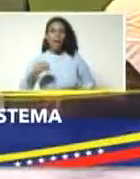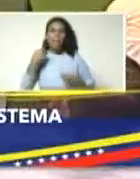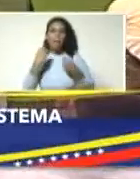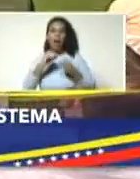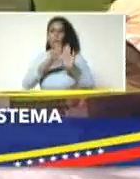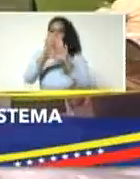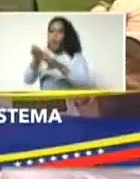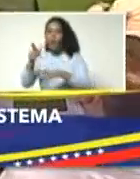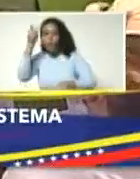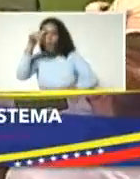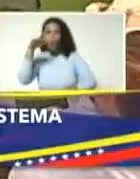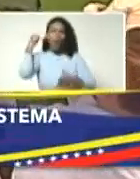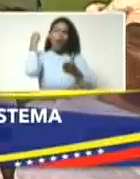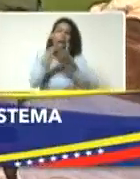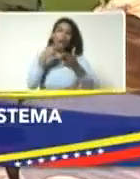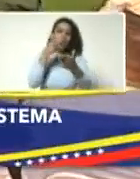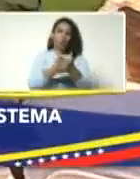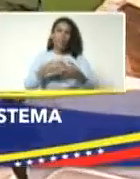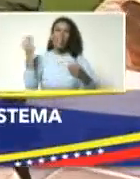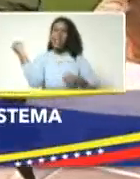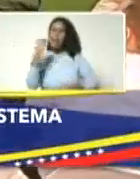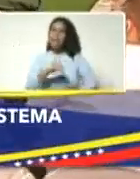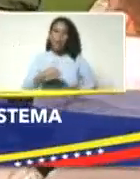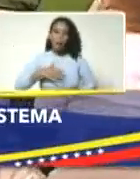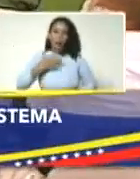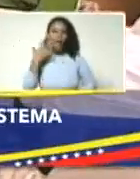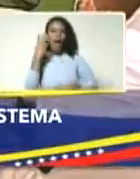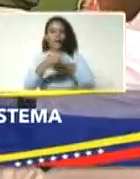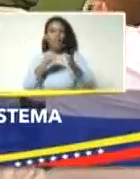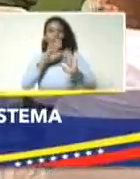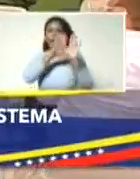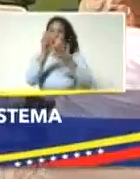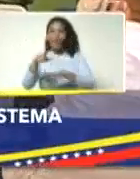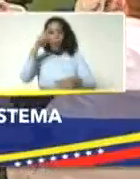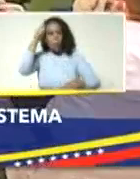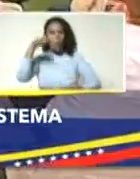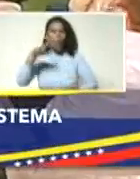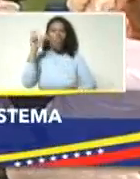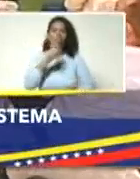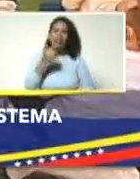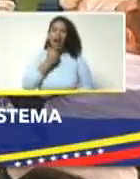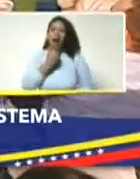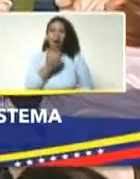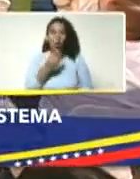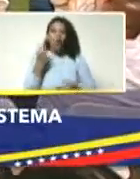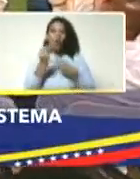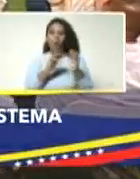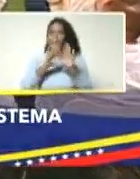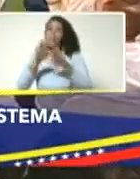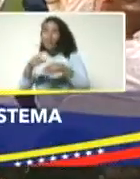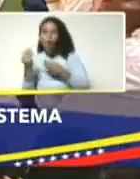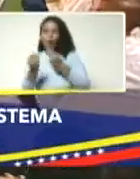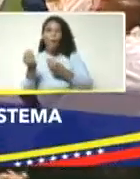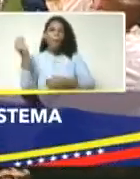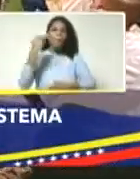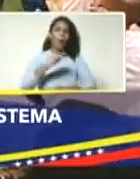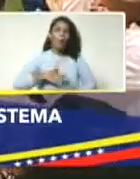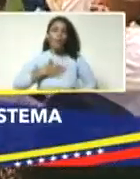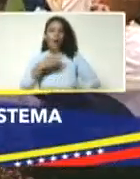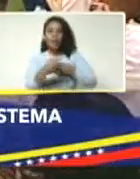al pueblo en sus luchas? ¿Qué más podemos hacer para apoyar al pueblo en sus necesidades? ¿Qué más podemos hacer